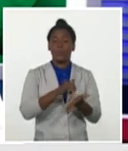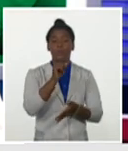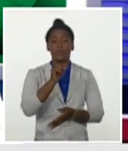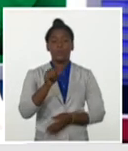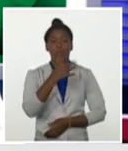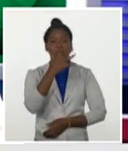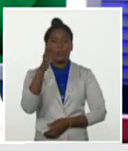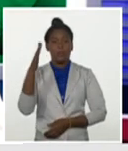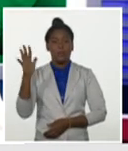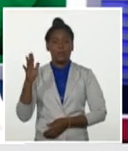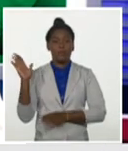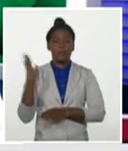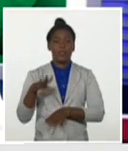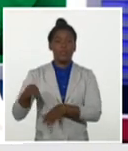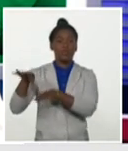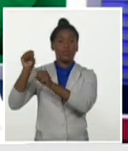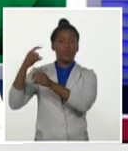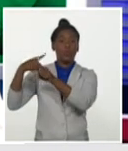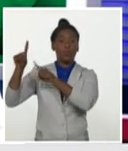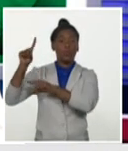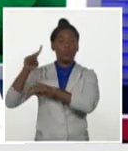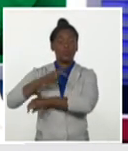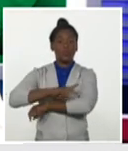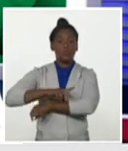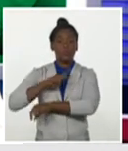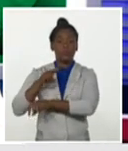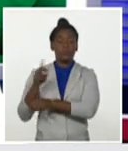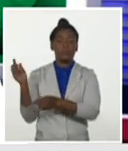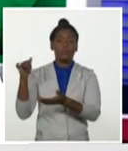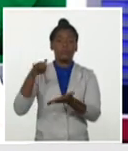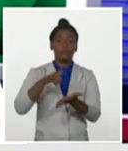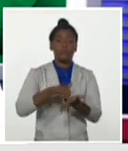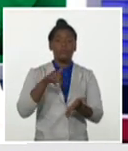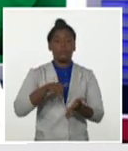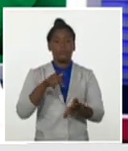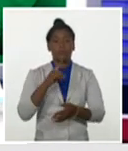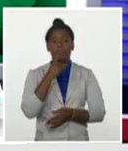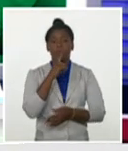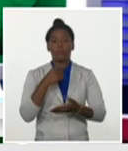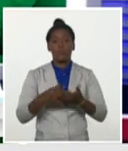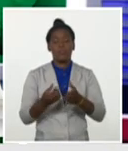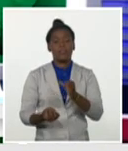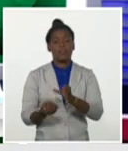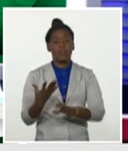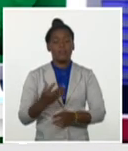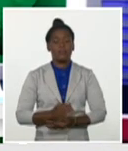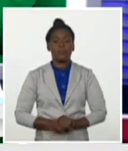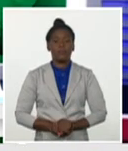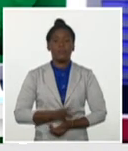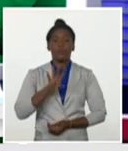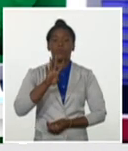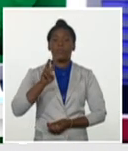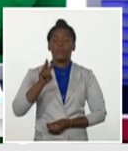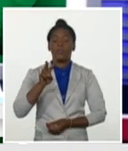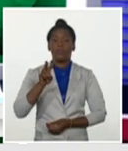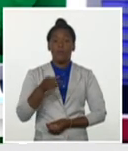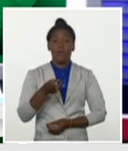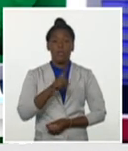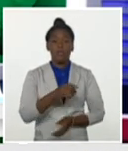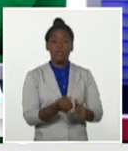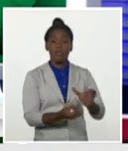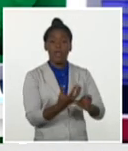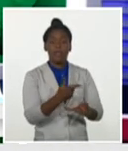a nuestro país. 42 de los diagnosticados ayer todavía se trabaja porque no se había podido